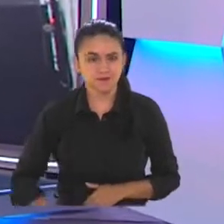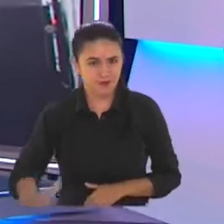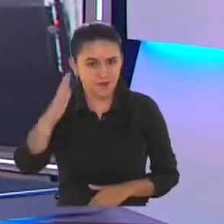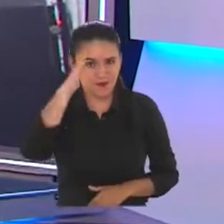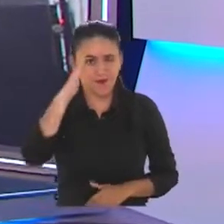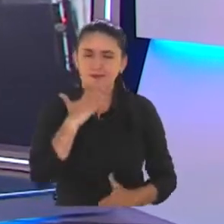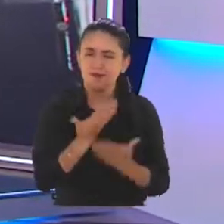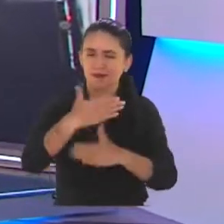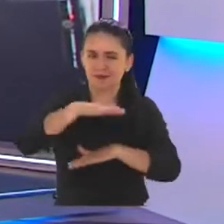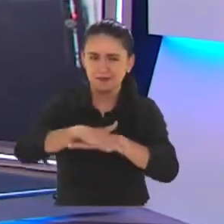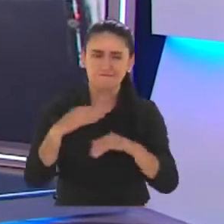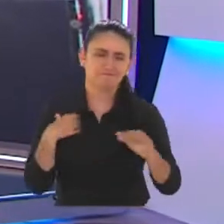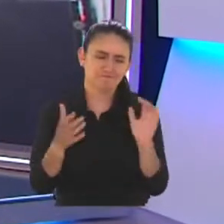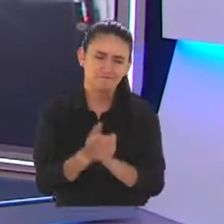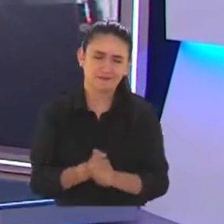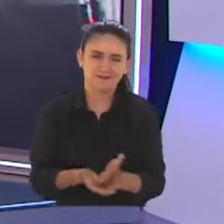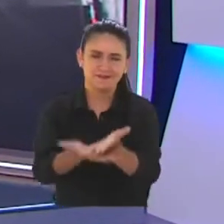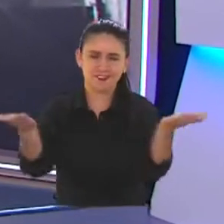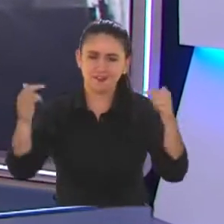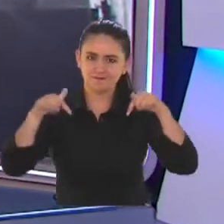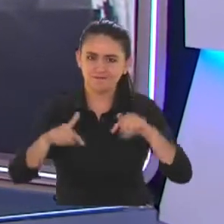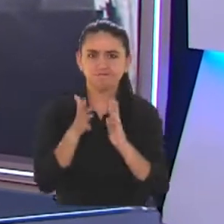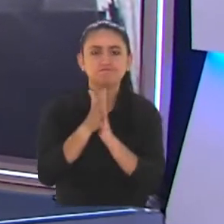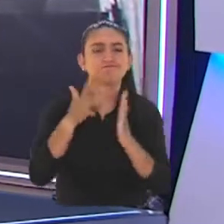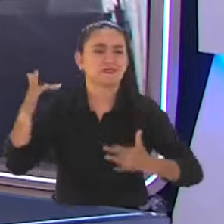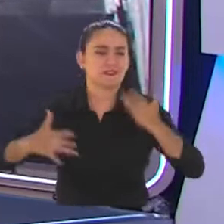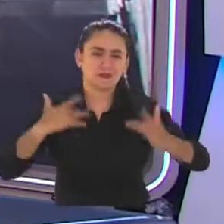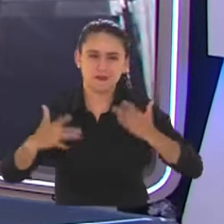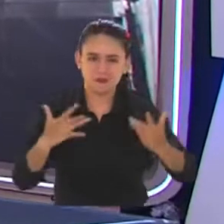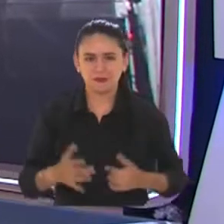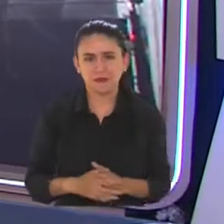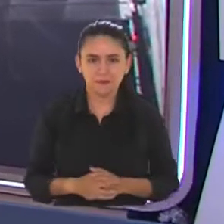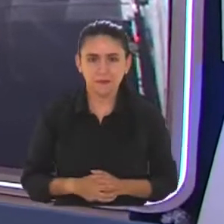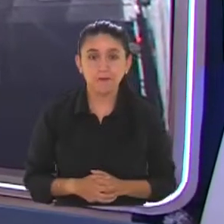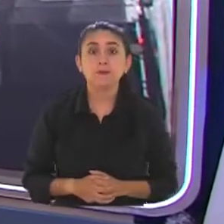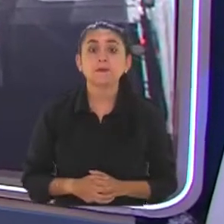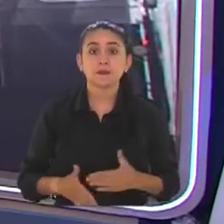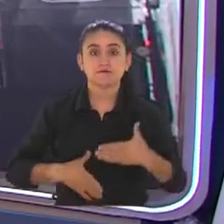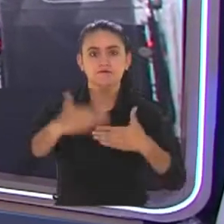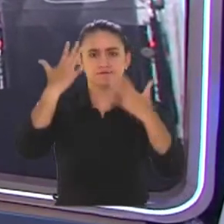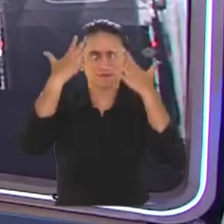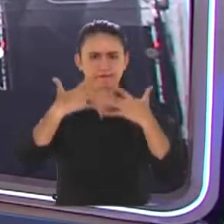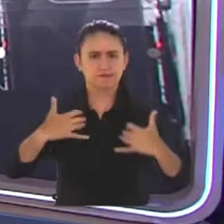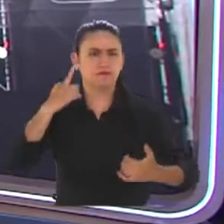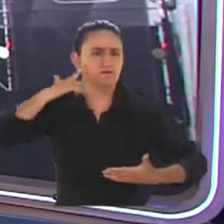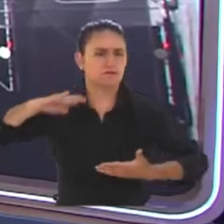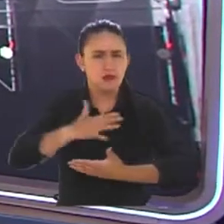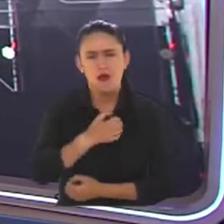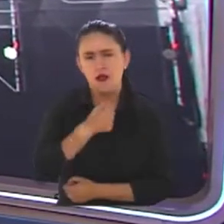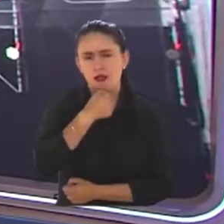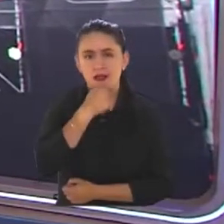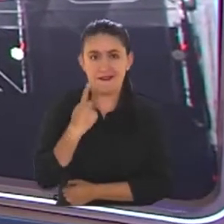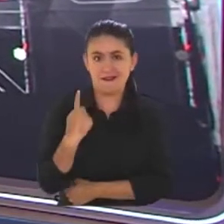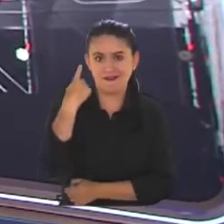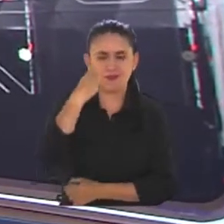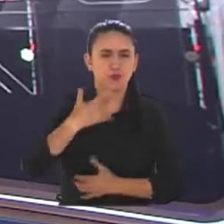Hola, muy buenas tardes. Es un placer darle la bienvenida a la mejor información del entretenimiento. Comenzamos con Megaland, el evento del que todos están hablando.